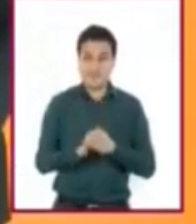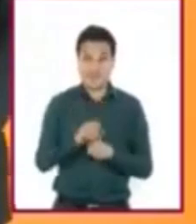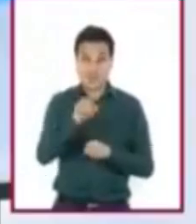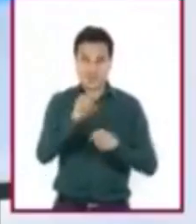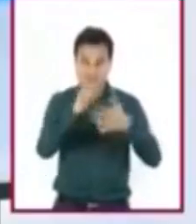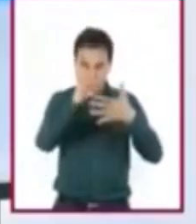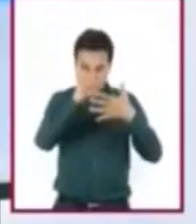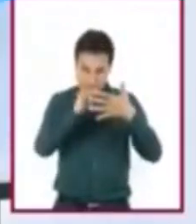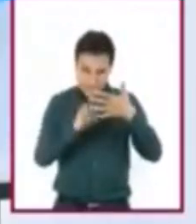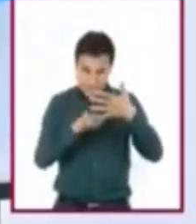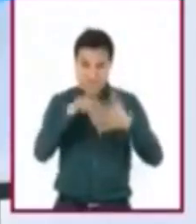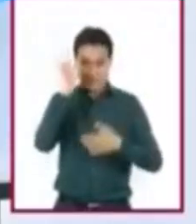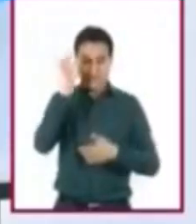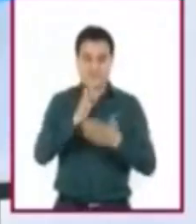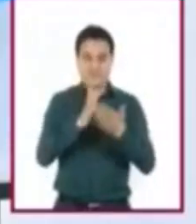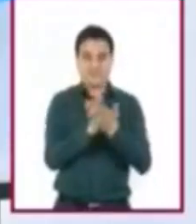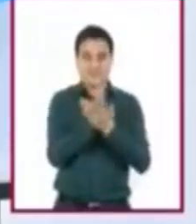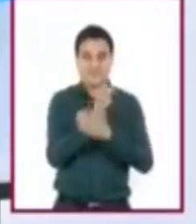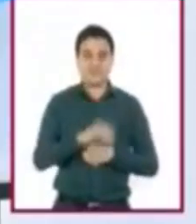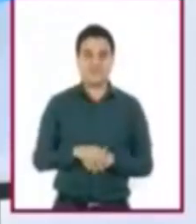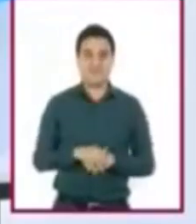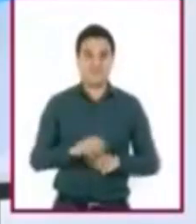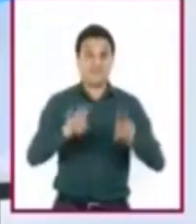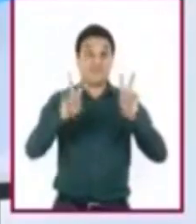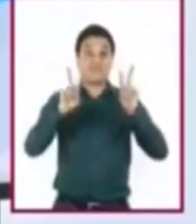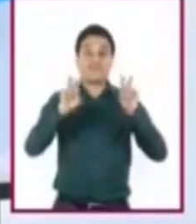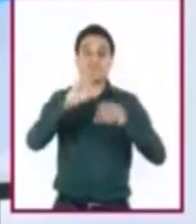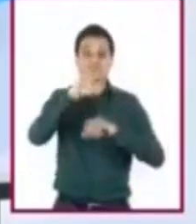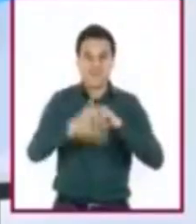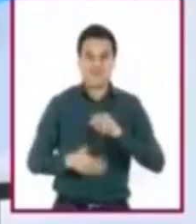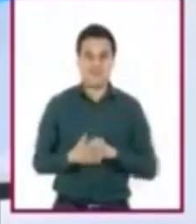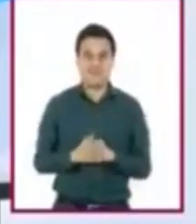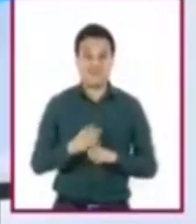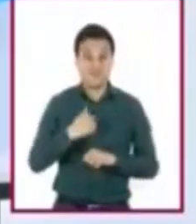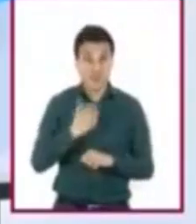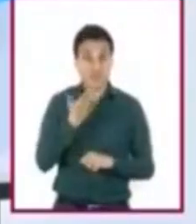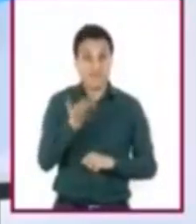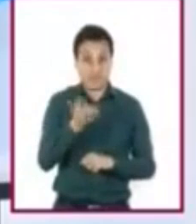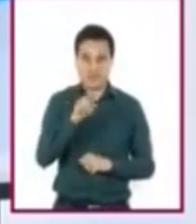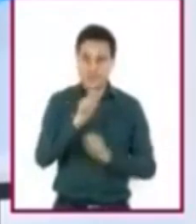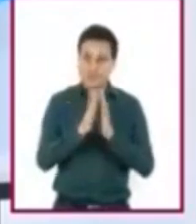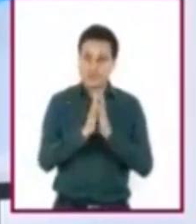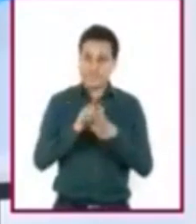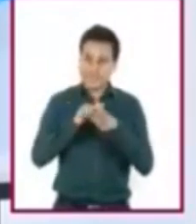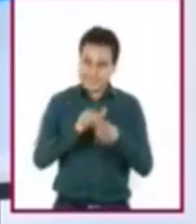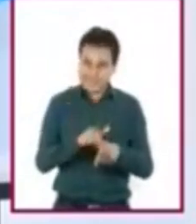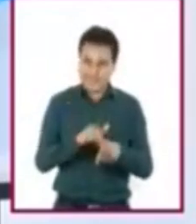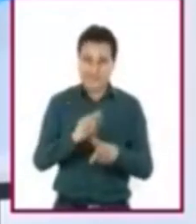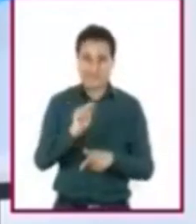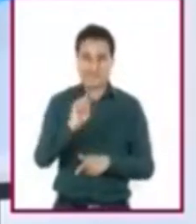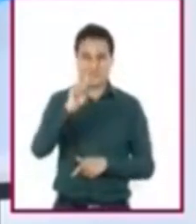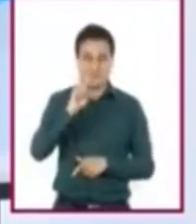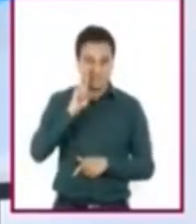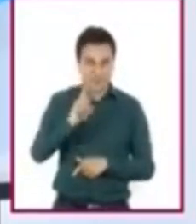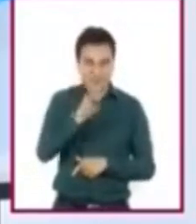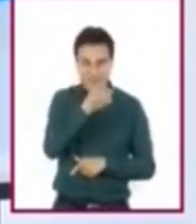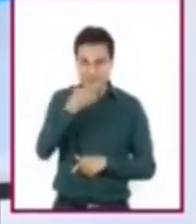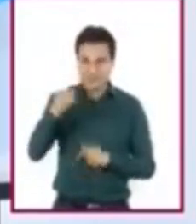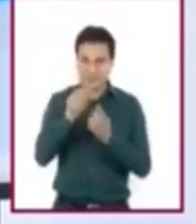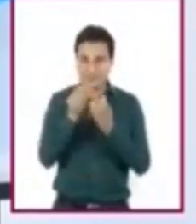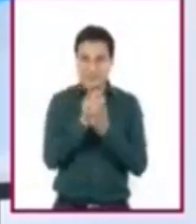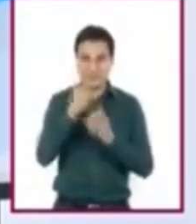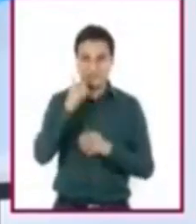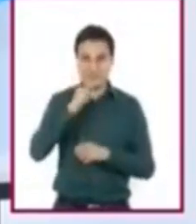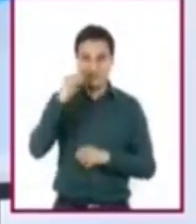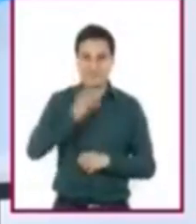rápidamente. Hemos concluido con el tema de hoy. Te pedimos que sigas en sintonía con nosotros y continúes llevando a cabo todas las